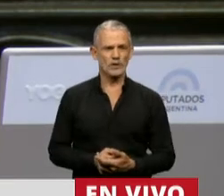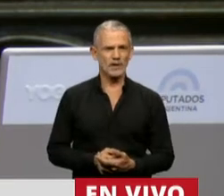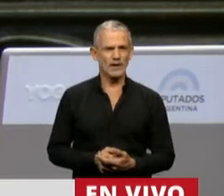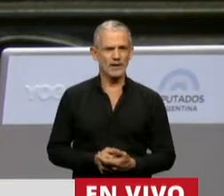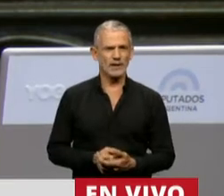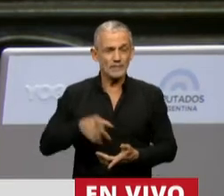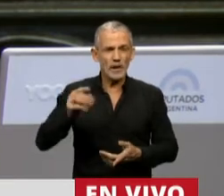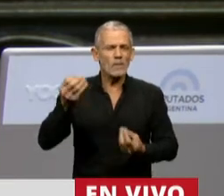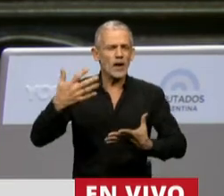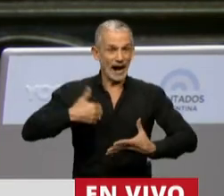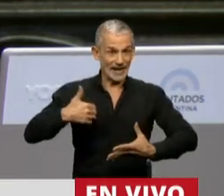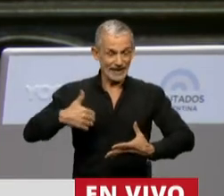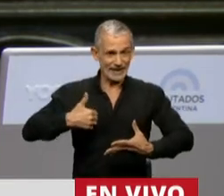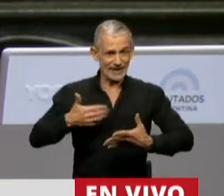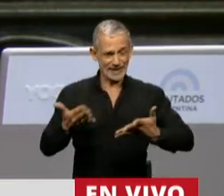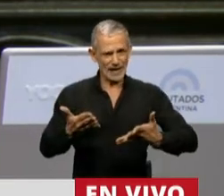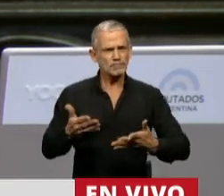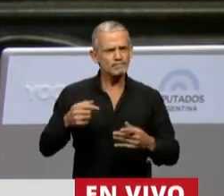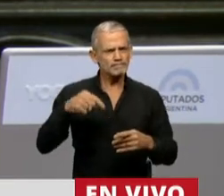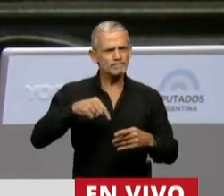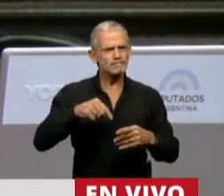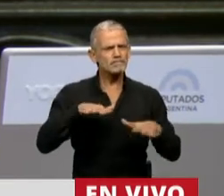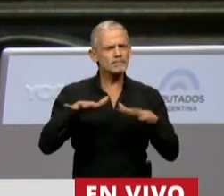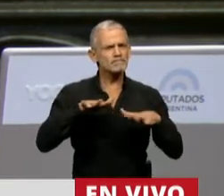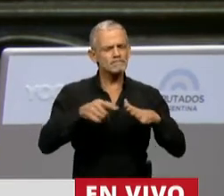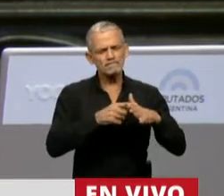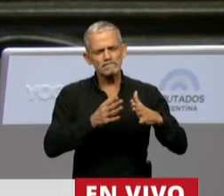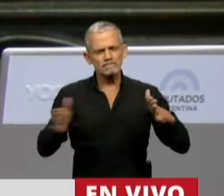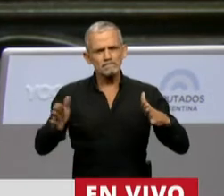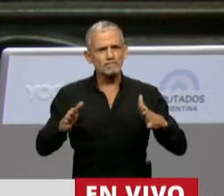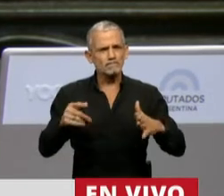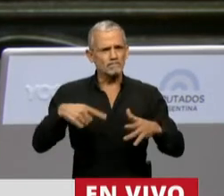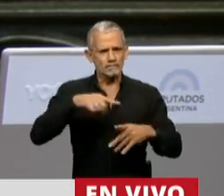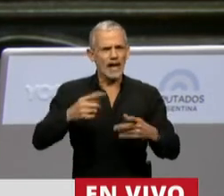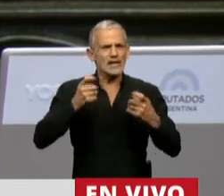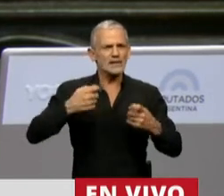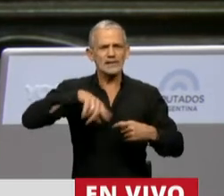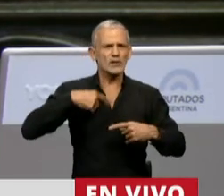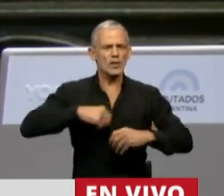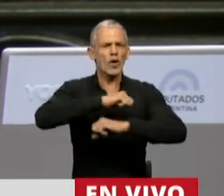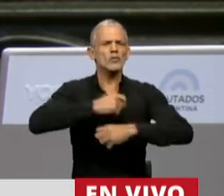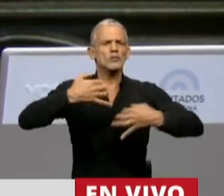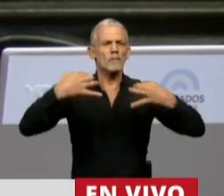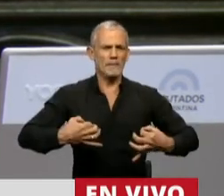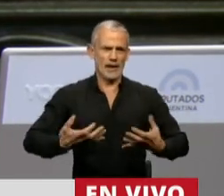porque la Argentina está atravesando una situación que exige de nosotros la mayor sobriedad.